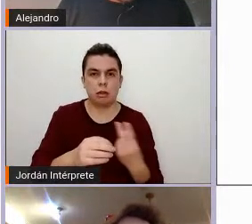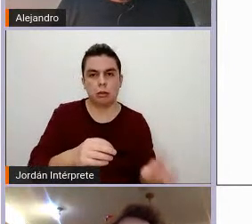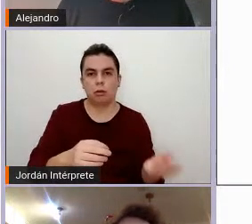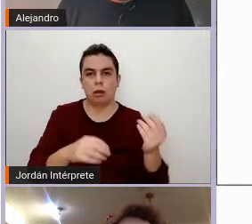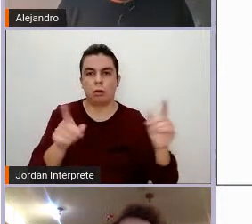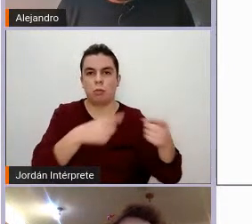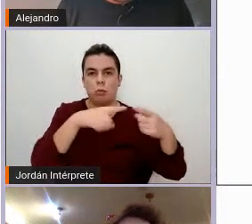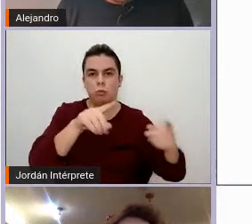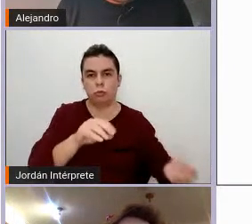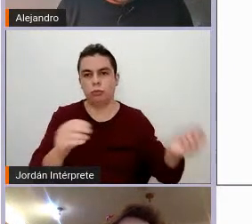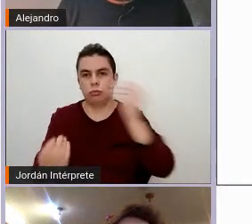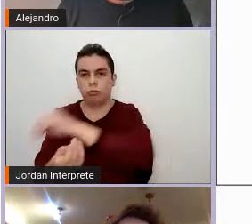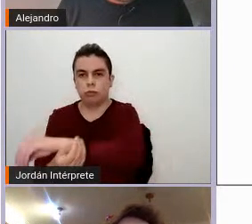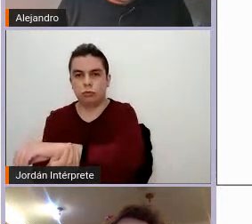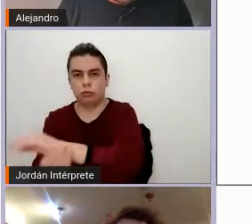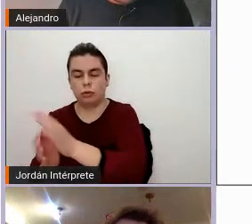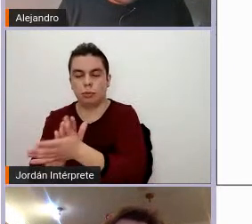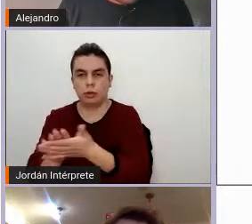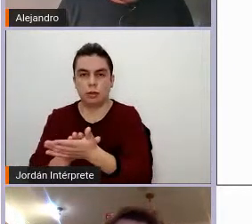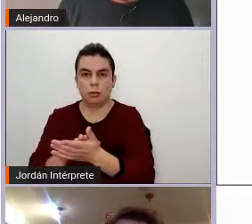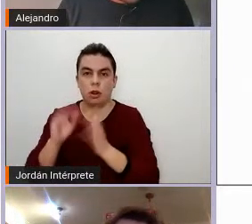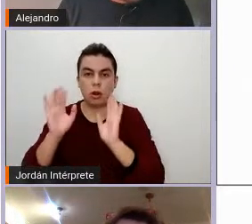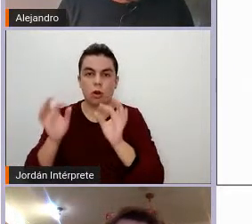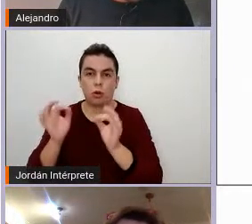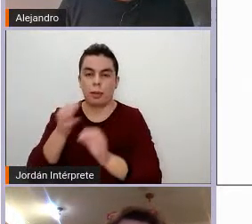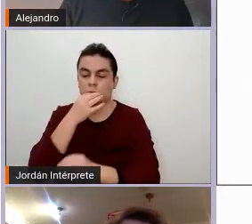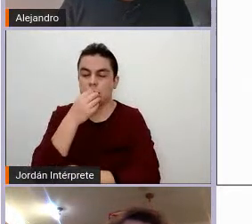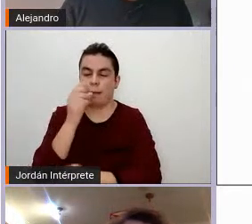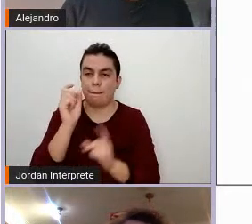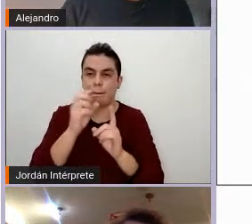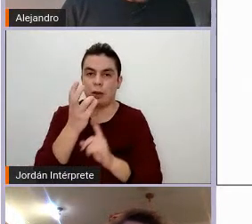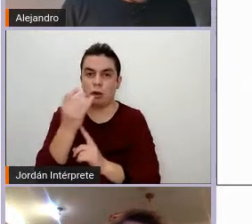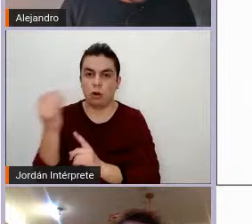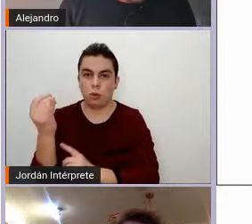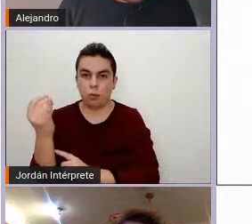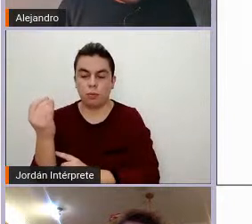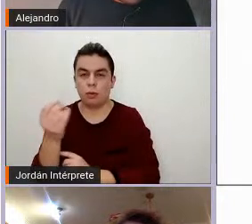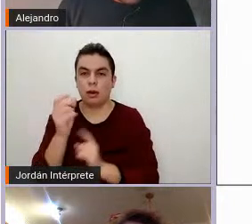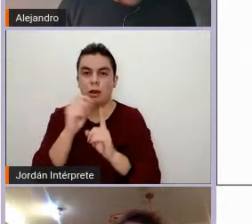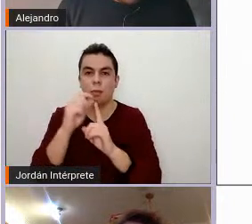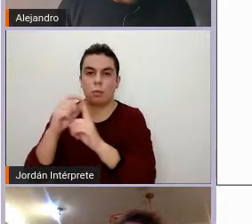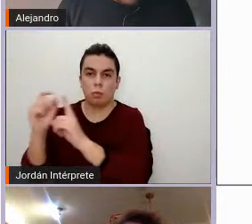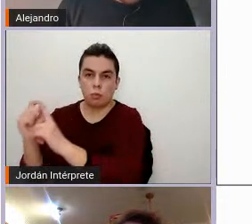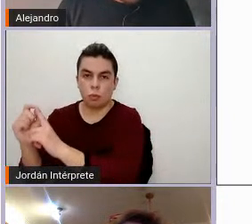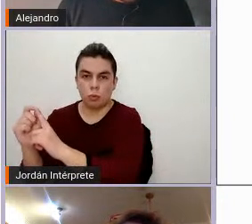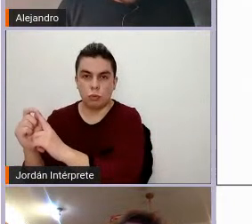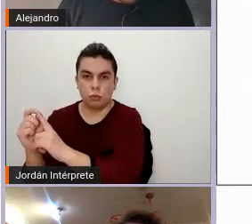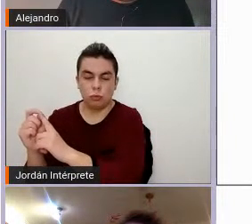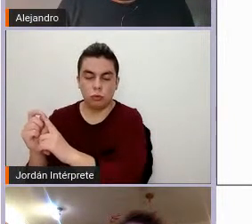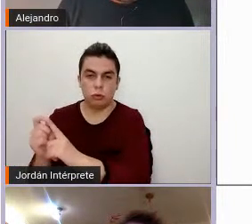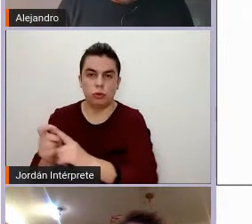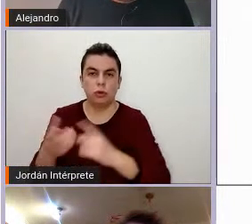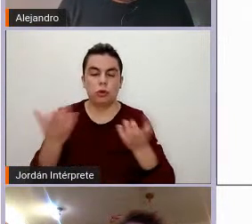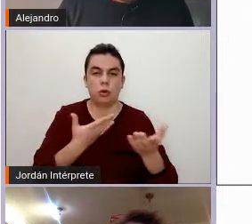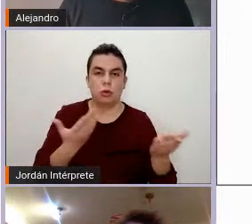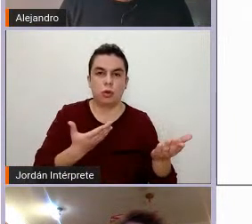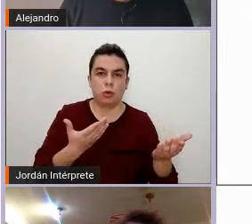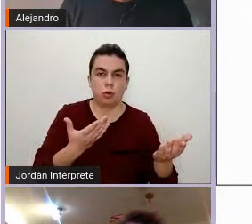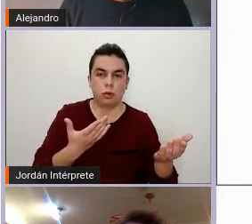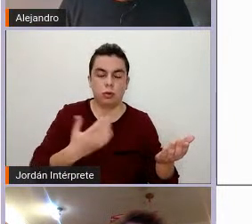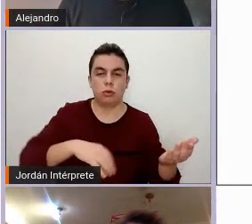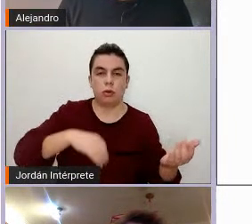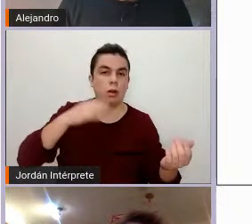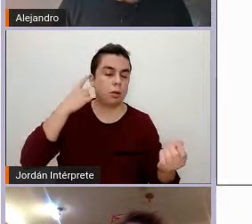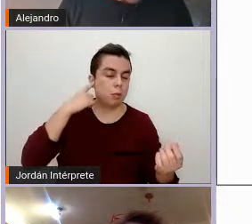debe deletrear el nombre con las palabras y las sílabas, se debe tocar música con sonidos y pintar o bordar una imagen con figuras y